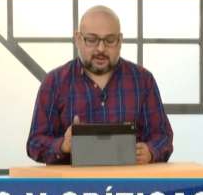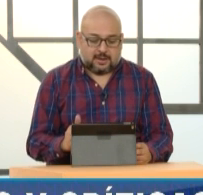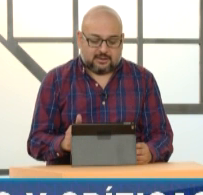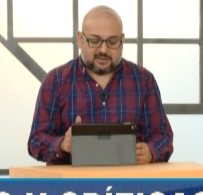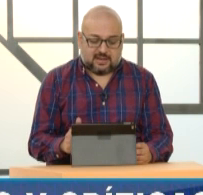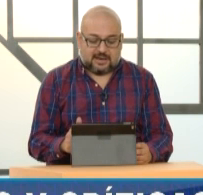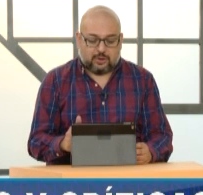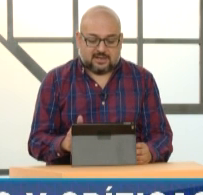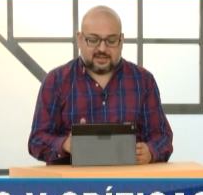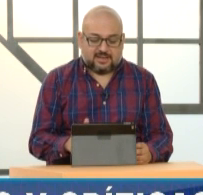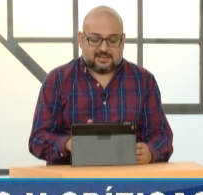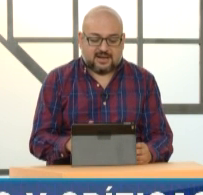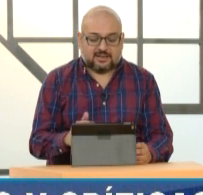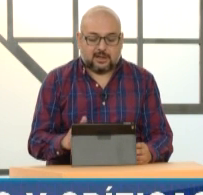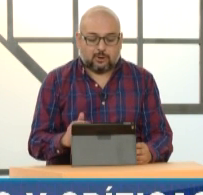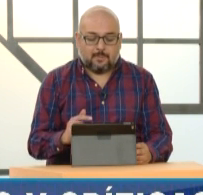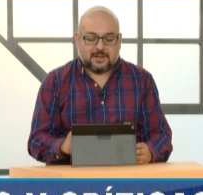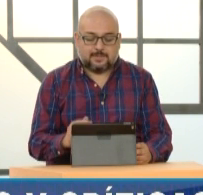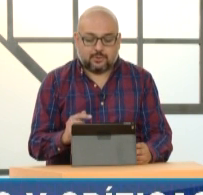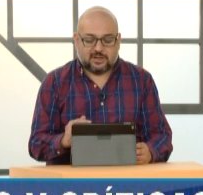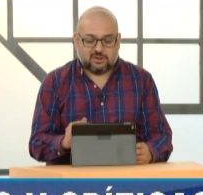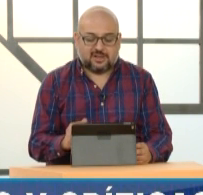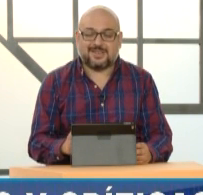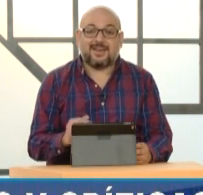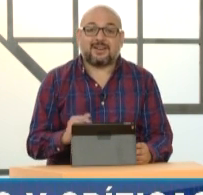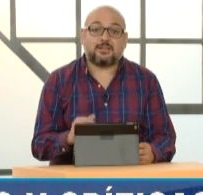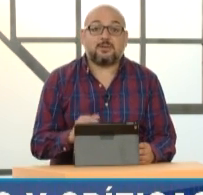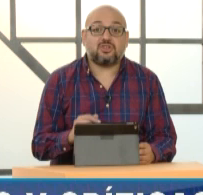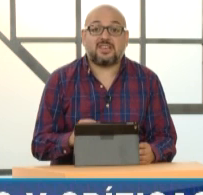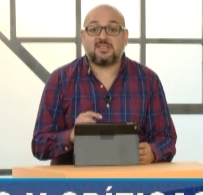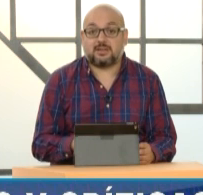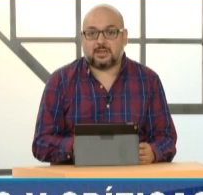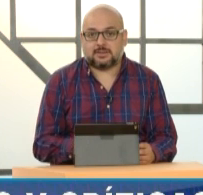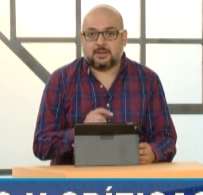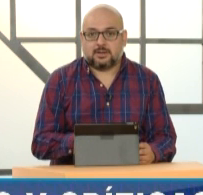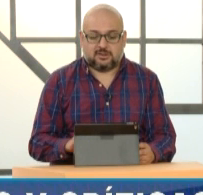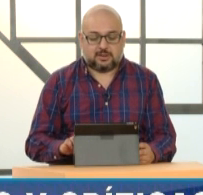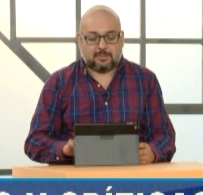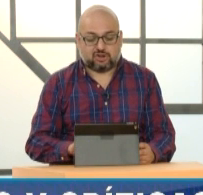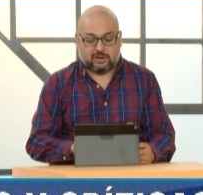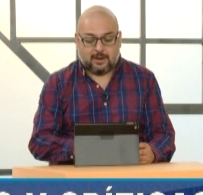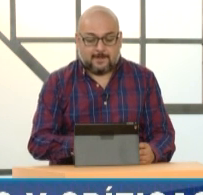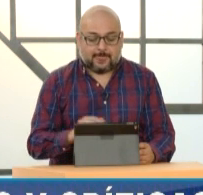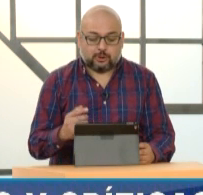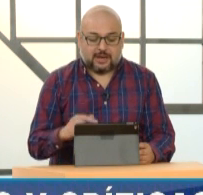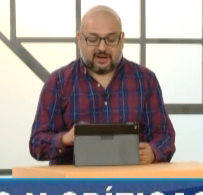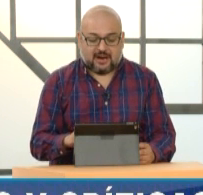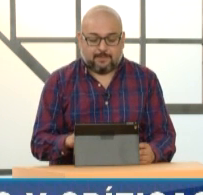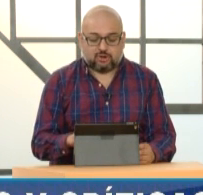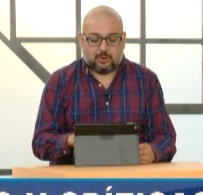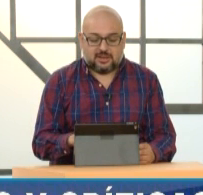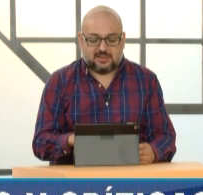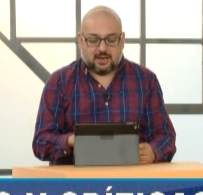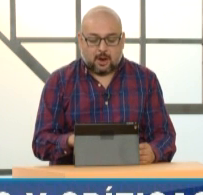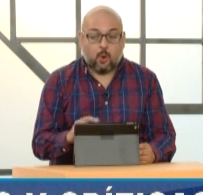bien, dice, en la audiencia, y es el candidato con más impugnaciones, dice, recibió 600, dice esta persona. Otro le agrega,